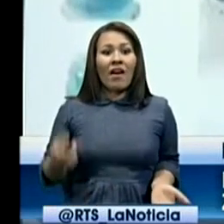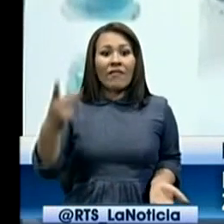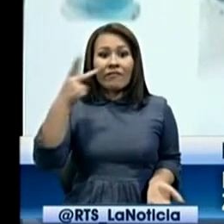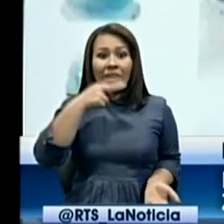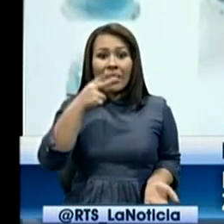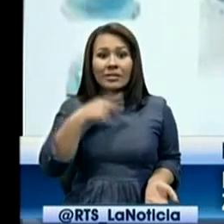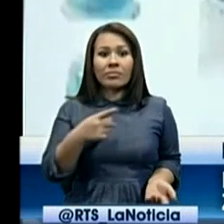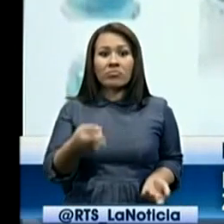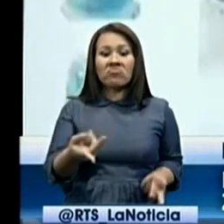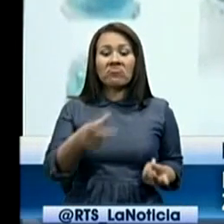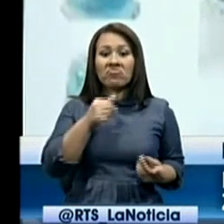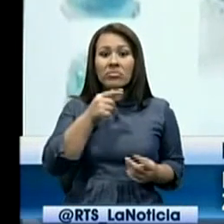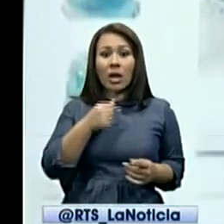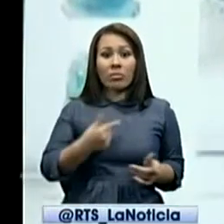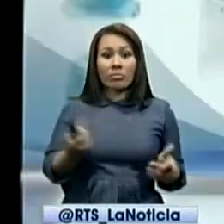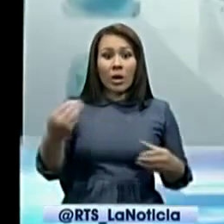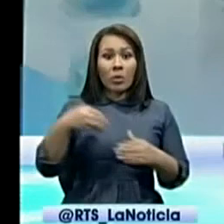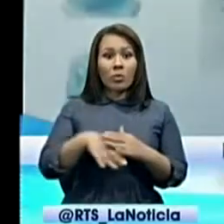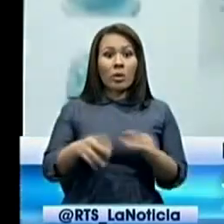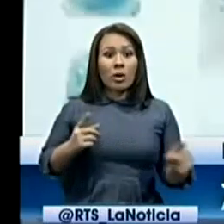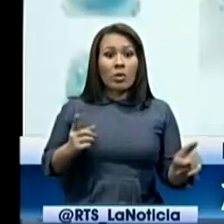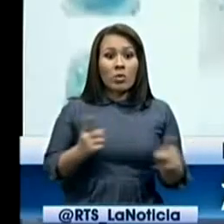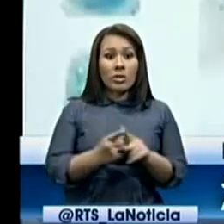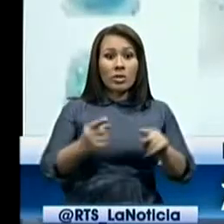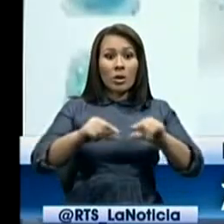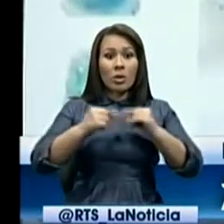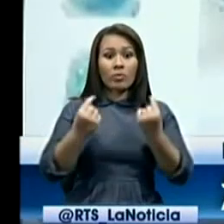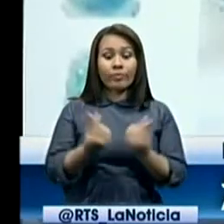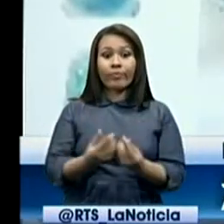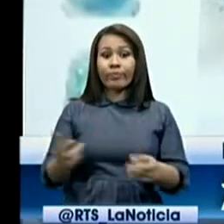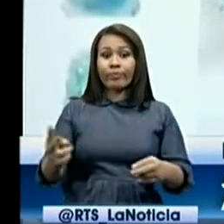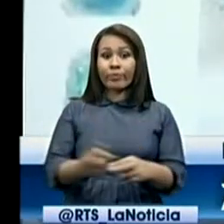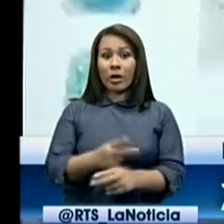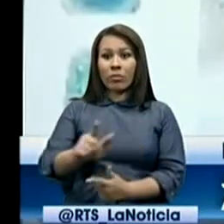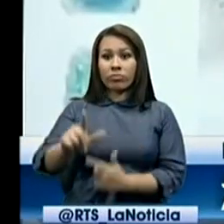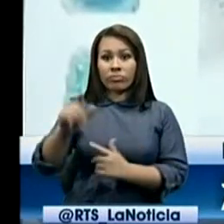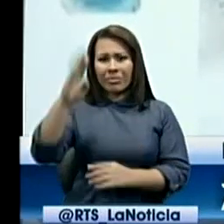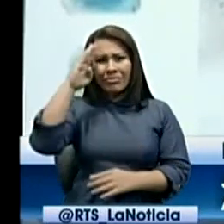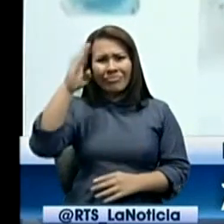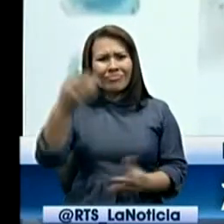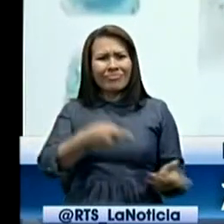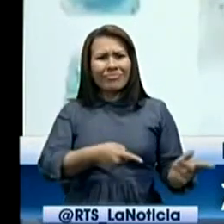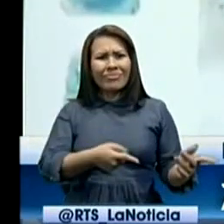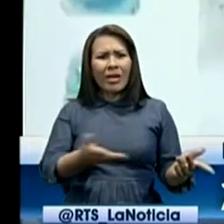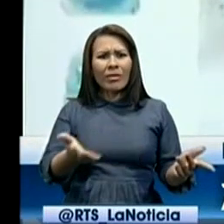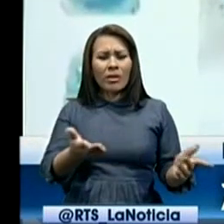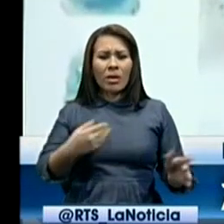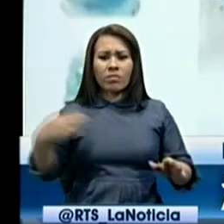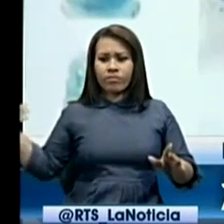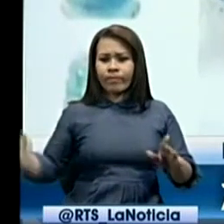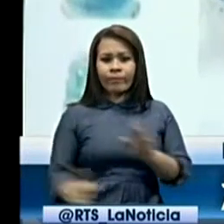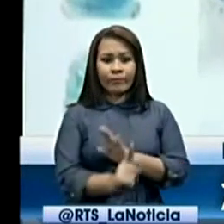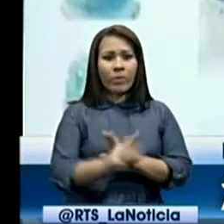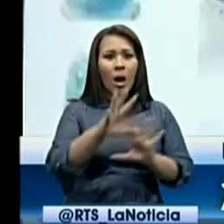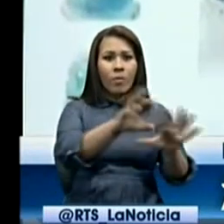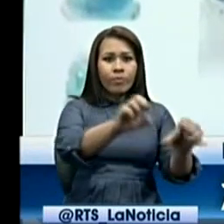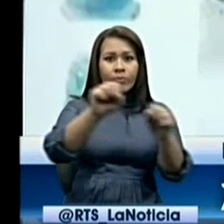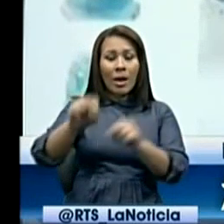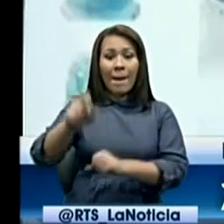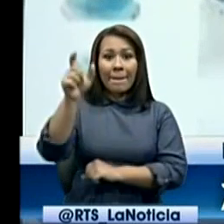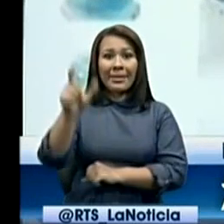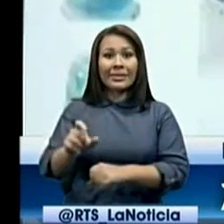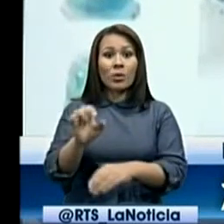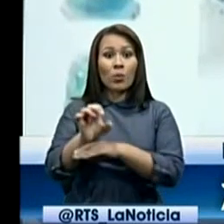Acciones Especiales se enfrentaron a este grupo violento de corte paramilitar, donde cayó abatido Hamilton, de nacionalidad